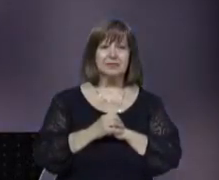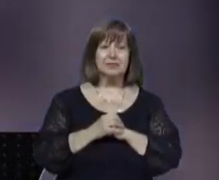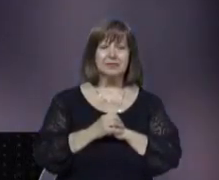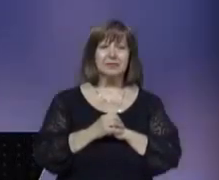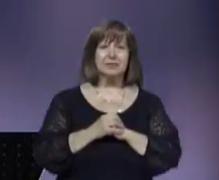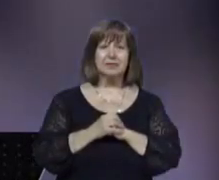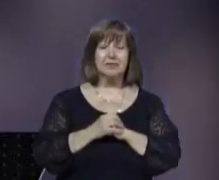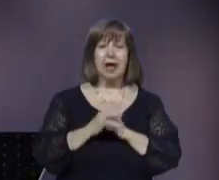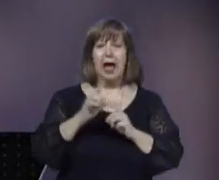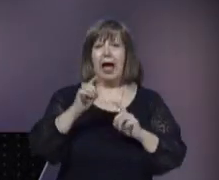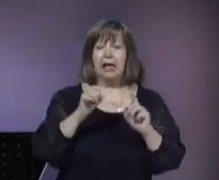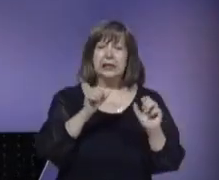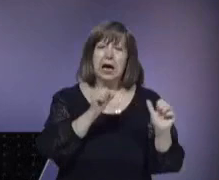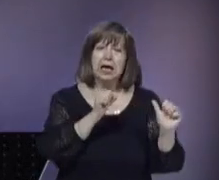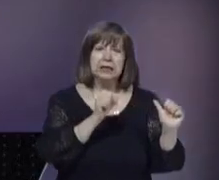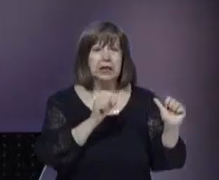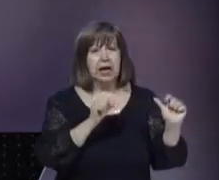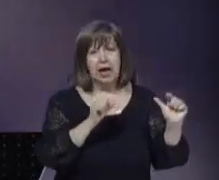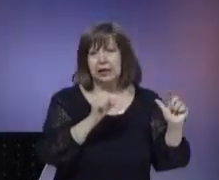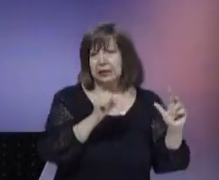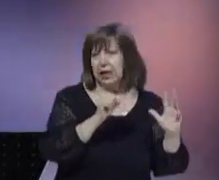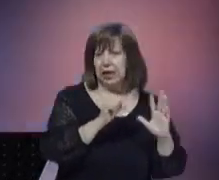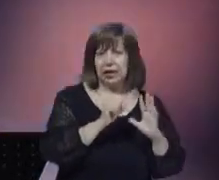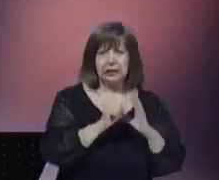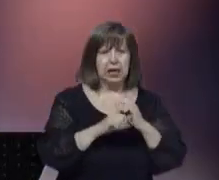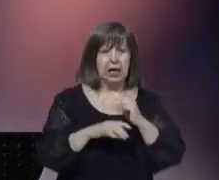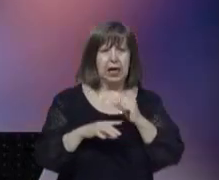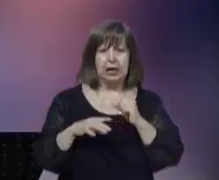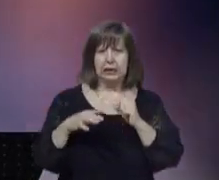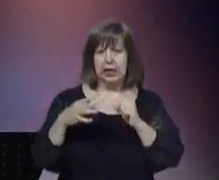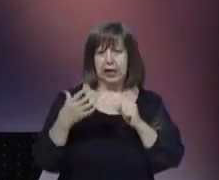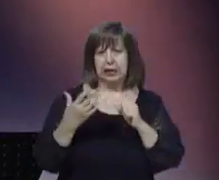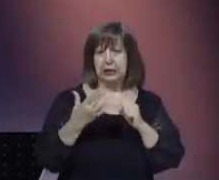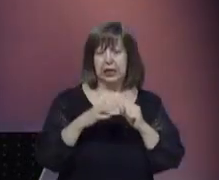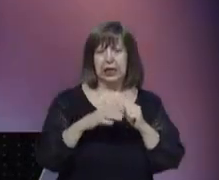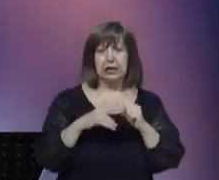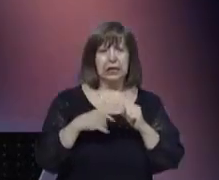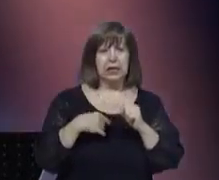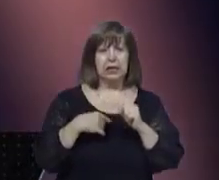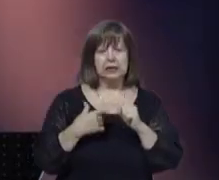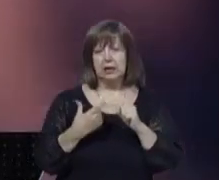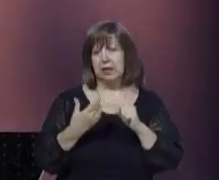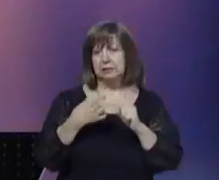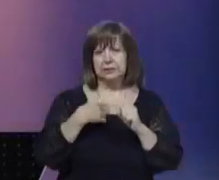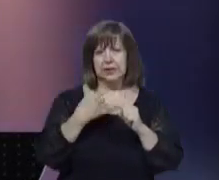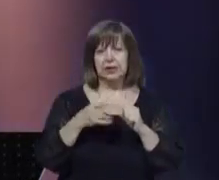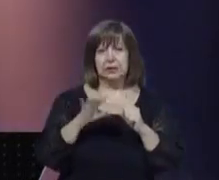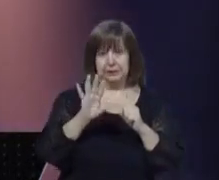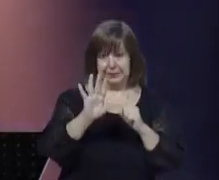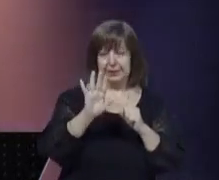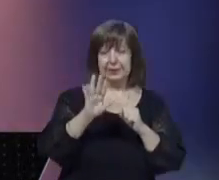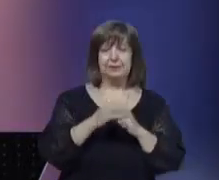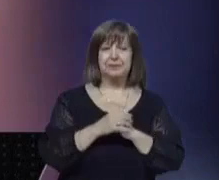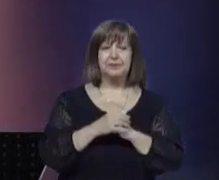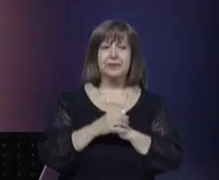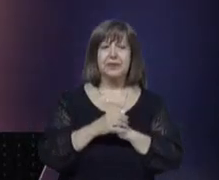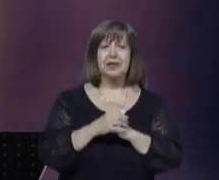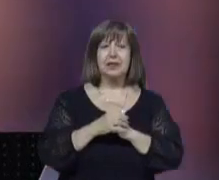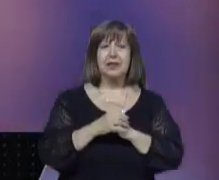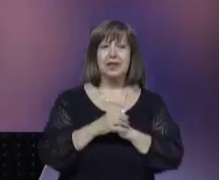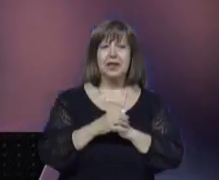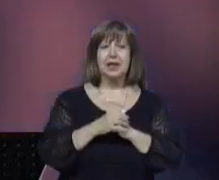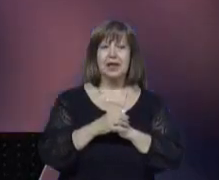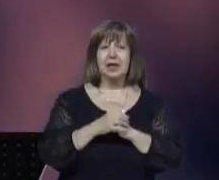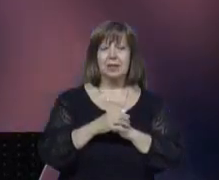Algunos dicen será el ex bailarín de Madonna, porque después de esto, igual ella se ríe, se tienta en un momento. Este es el plano